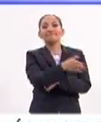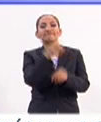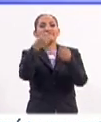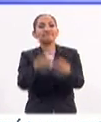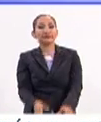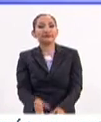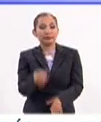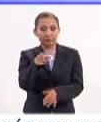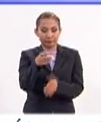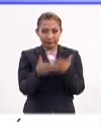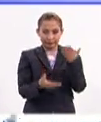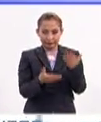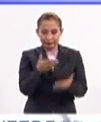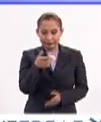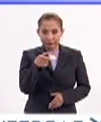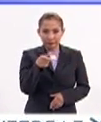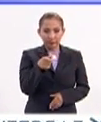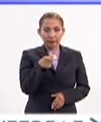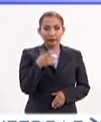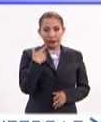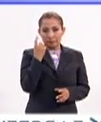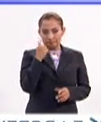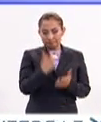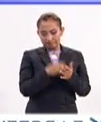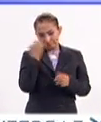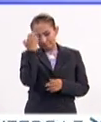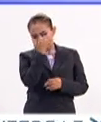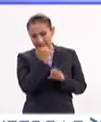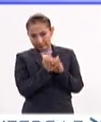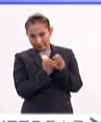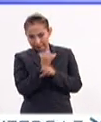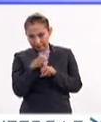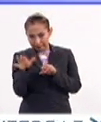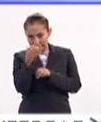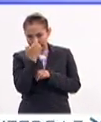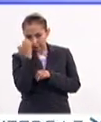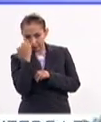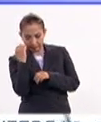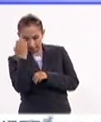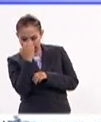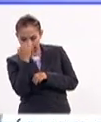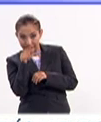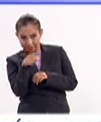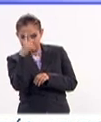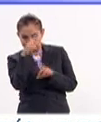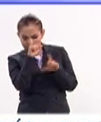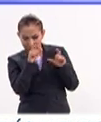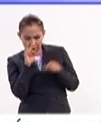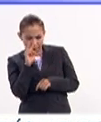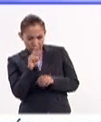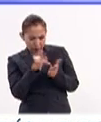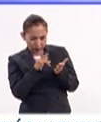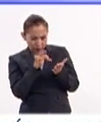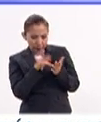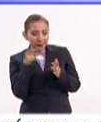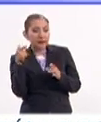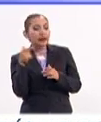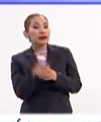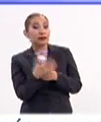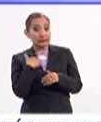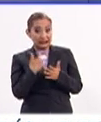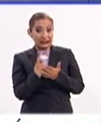bueno, de hecho, dentro de las investigaciones a nivel educación nacional, es lo